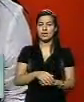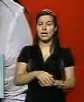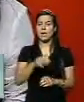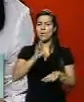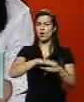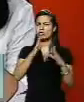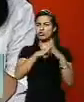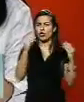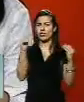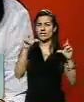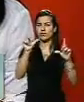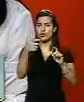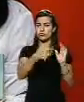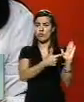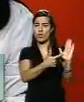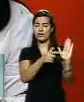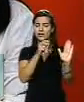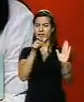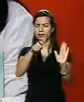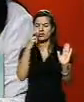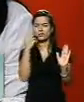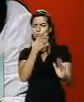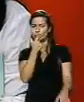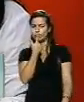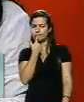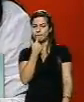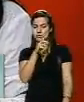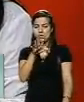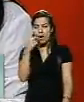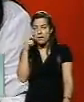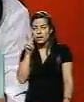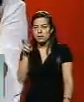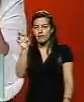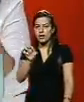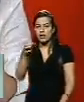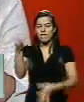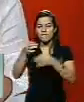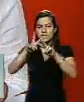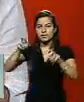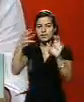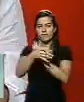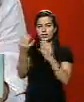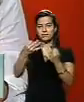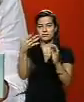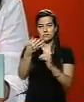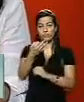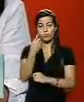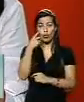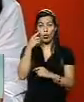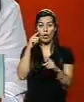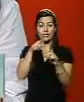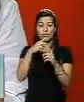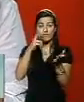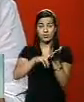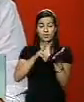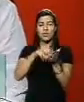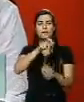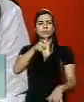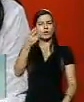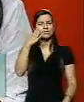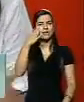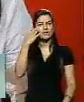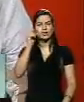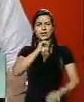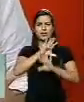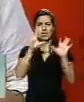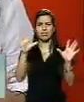bien genera simpatía cuando ellos agreden a alguien, genera simpatía y la gente se identifica con el